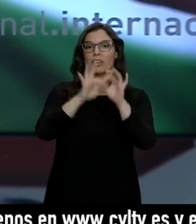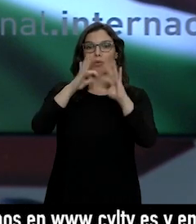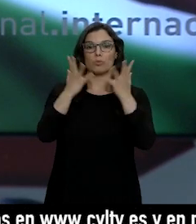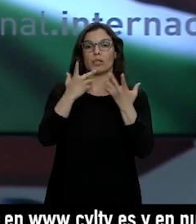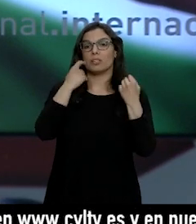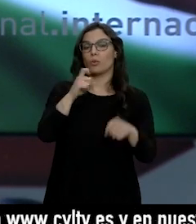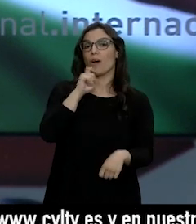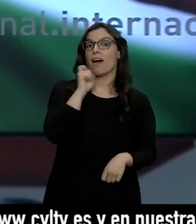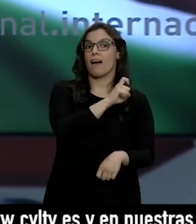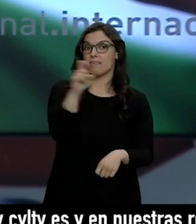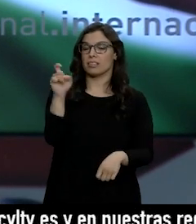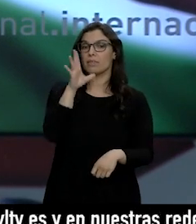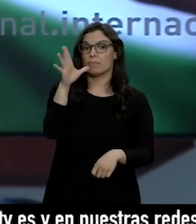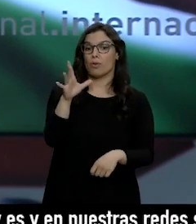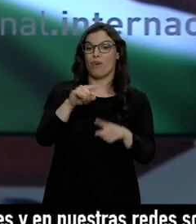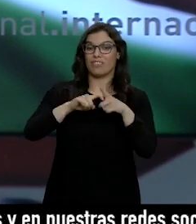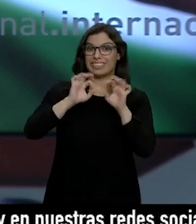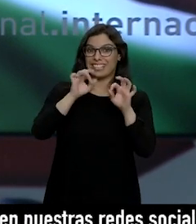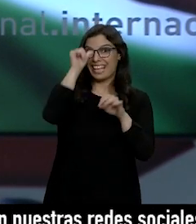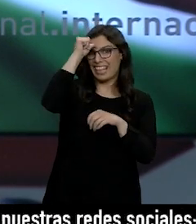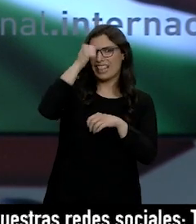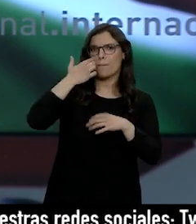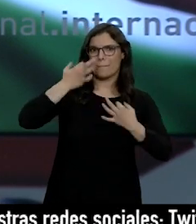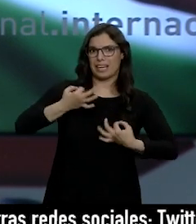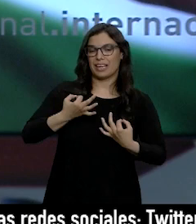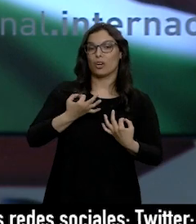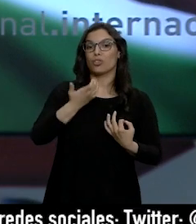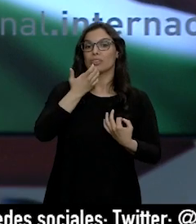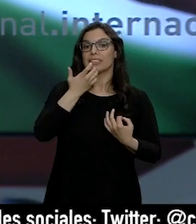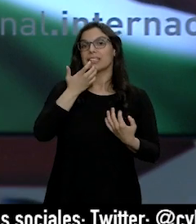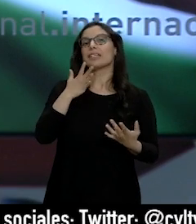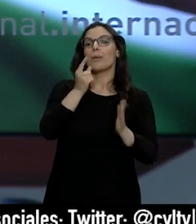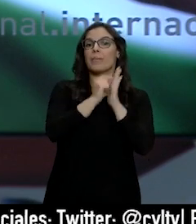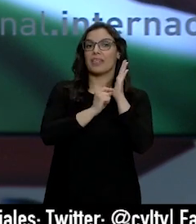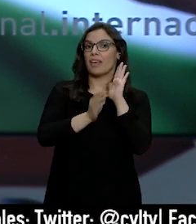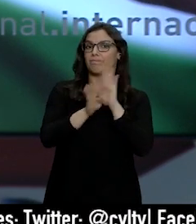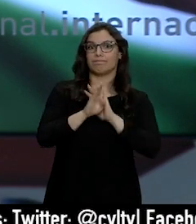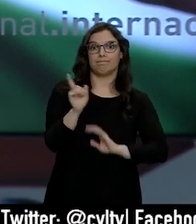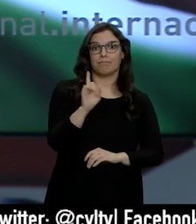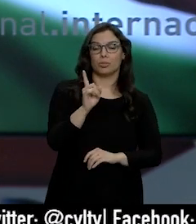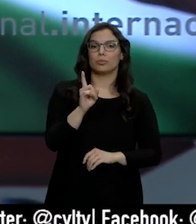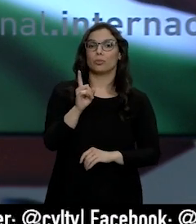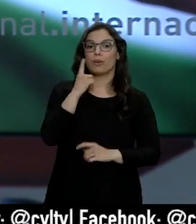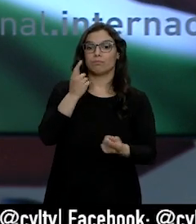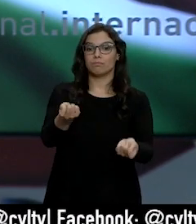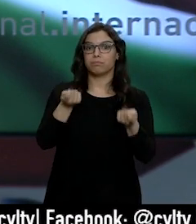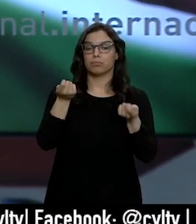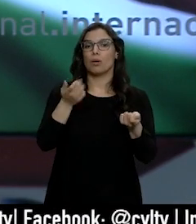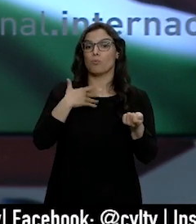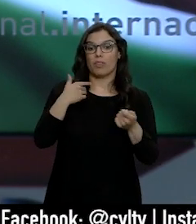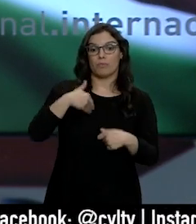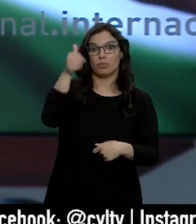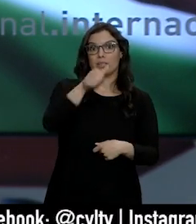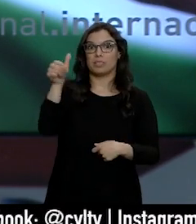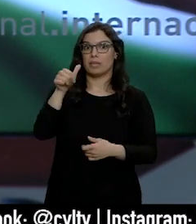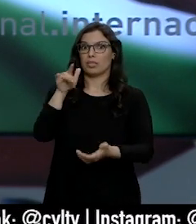Salud alertan de la peligrosidad de esta variante. Advierten que si no se mantienen las medidas para evitar contagios, podríamos vivir en pocas